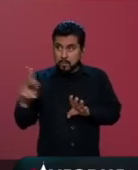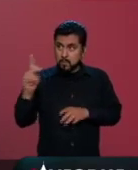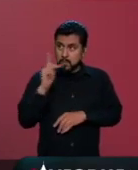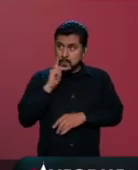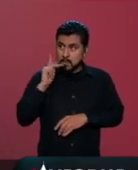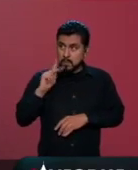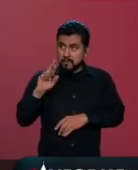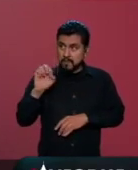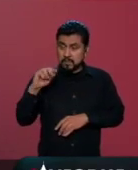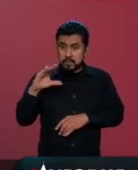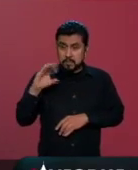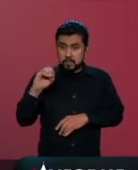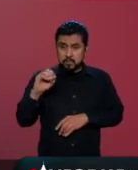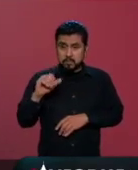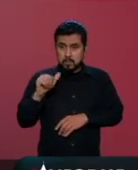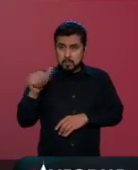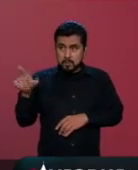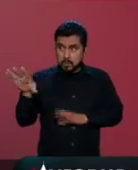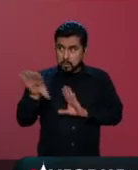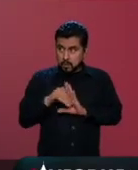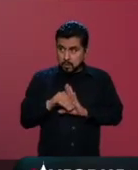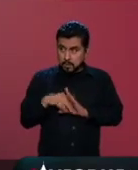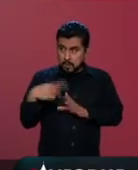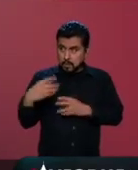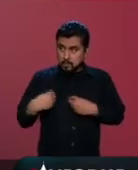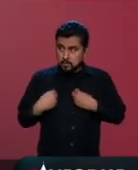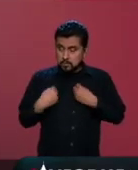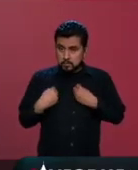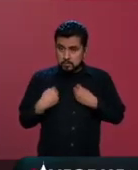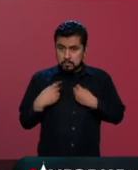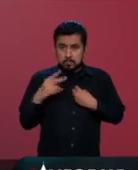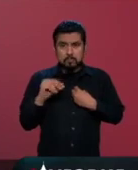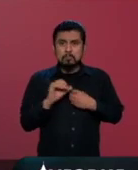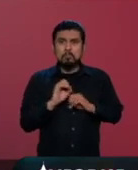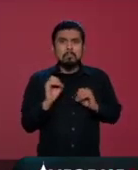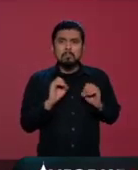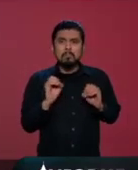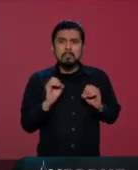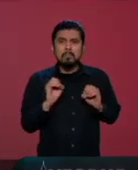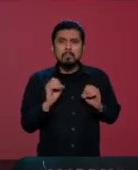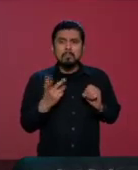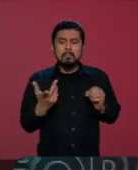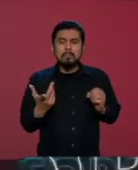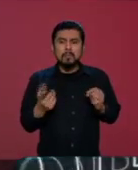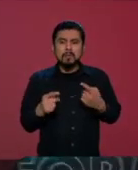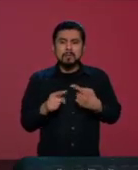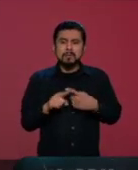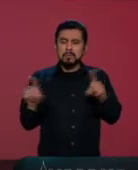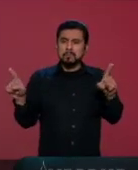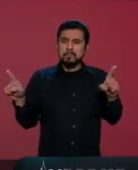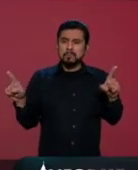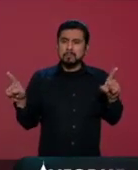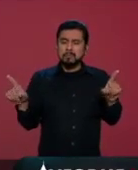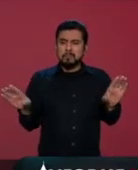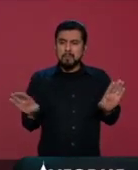Francisco, porque están muy